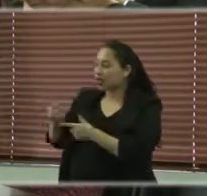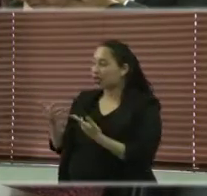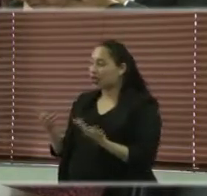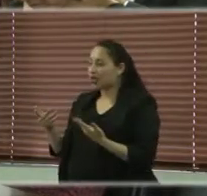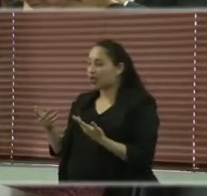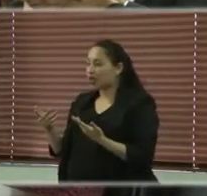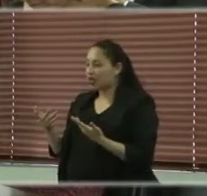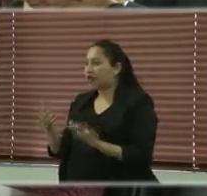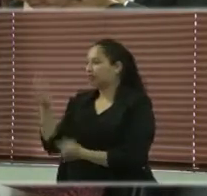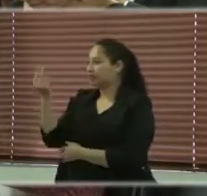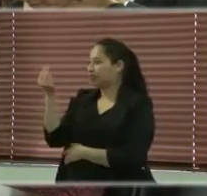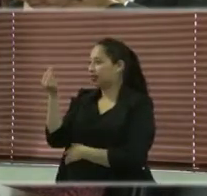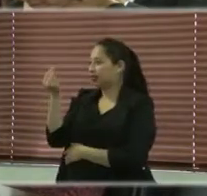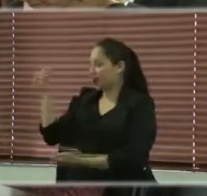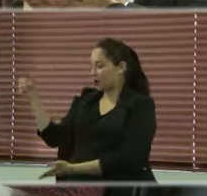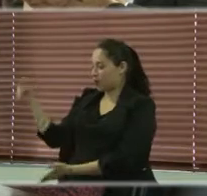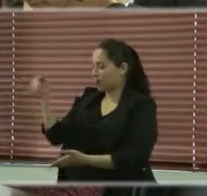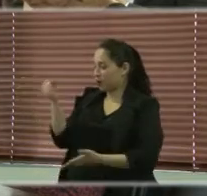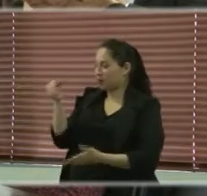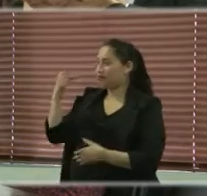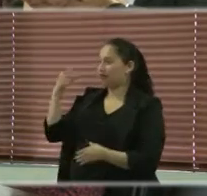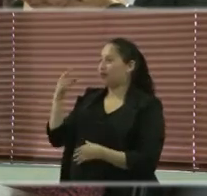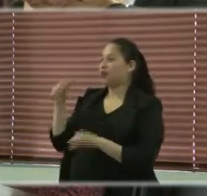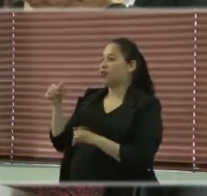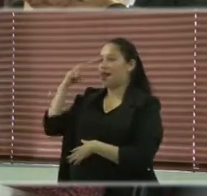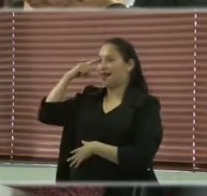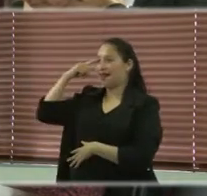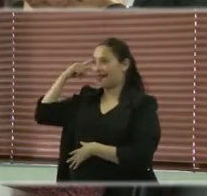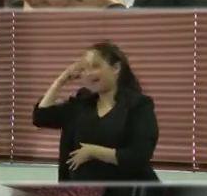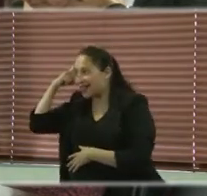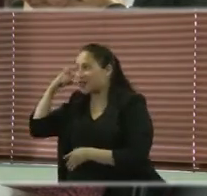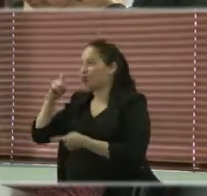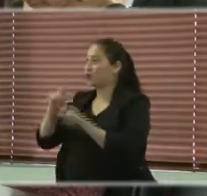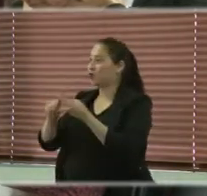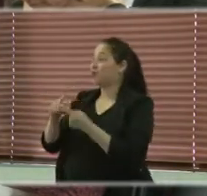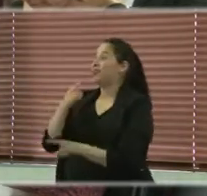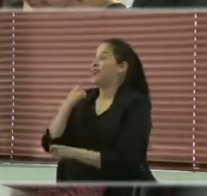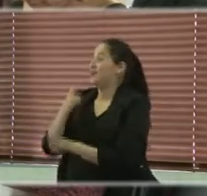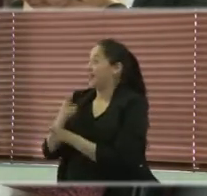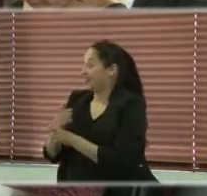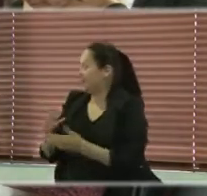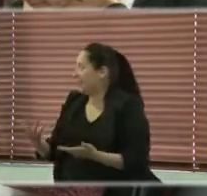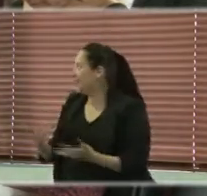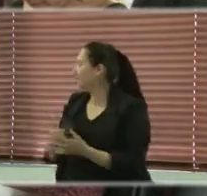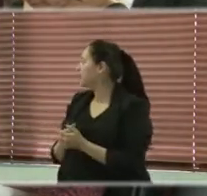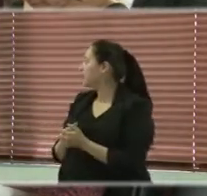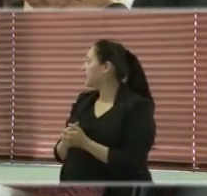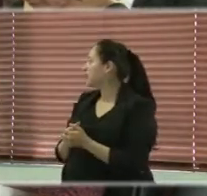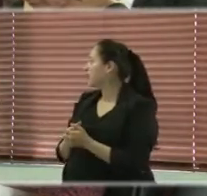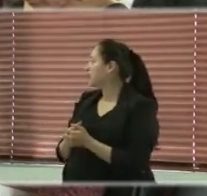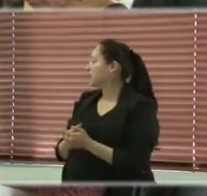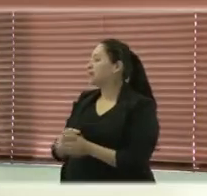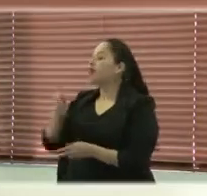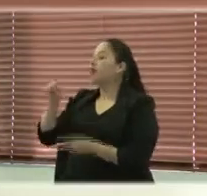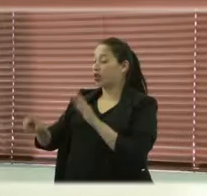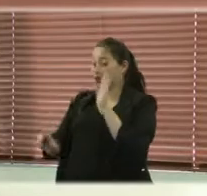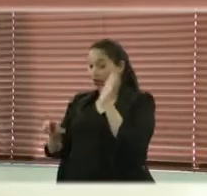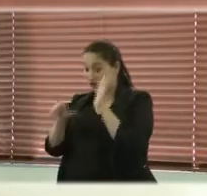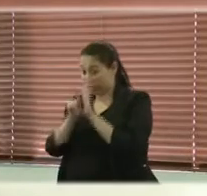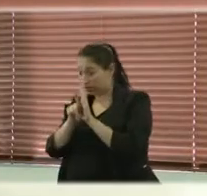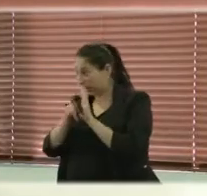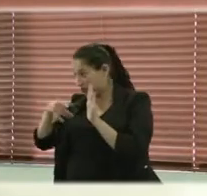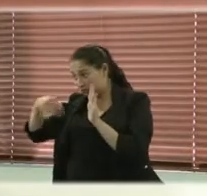implicaba una serie de retos bastante fuertes no solo en el tema legislativo